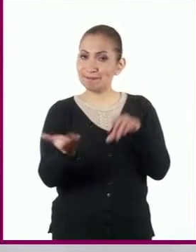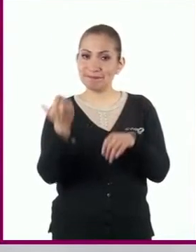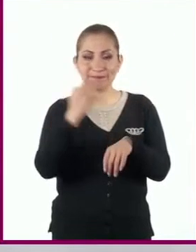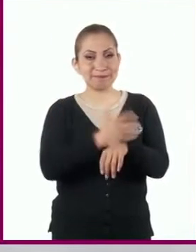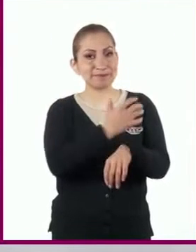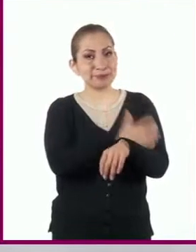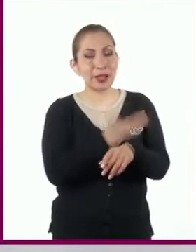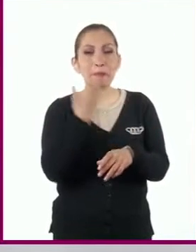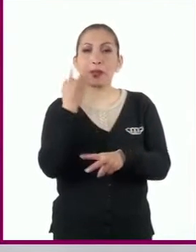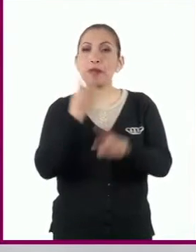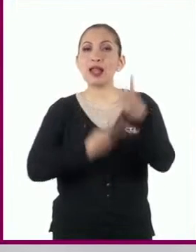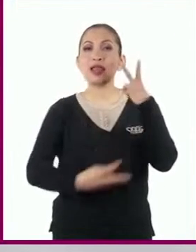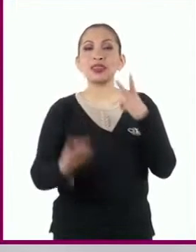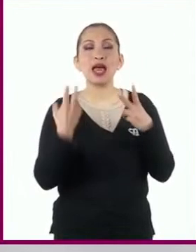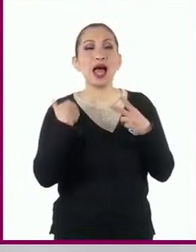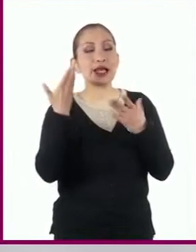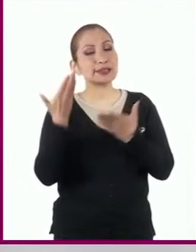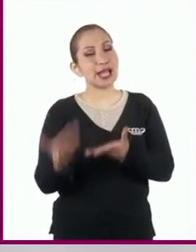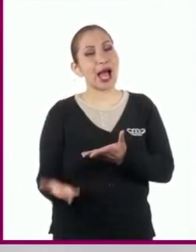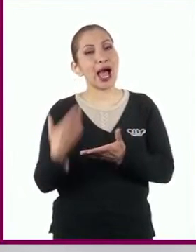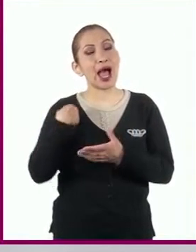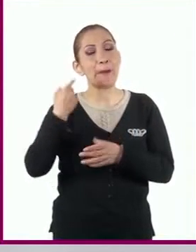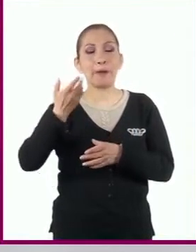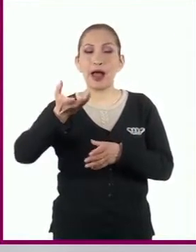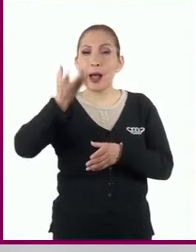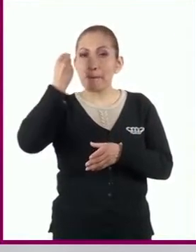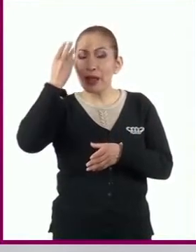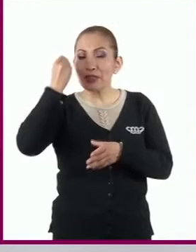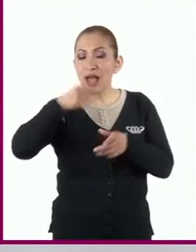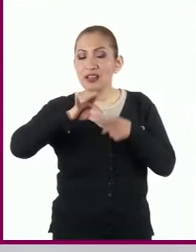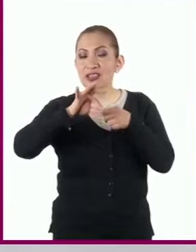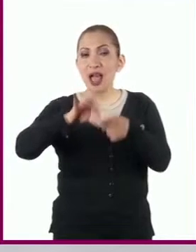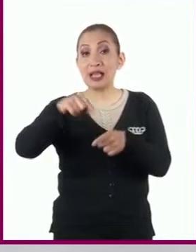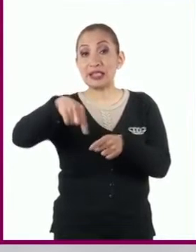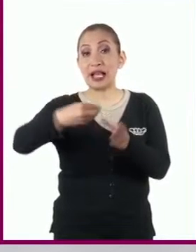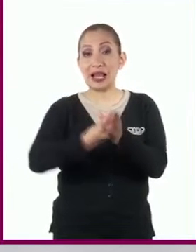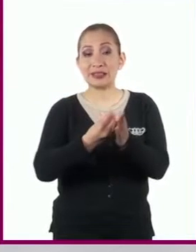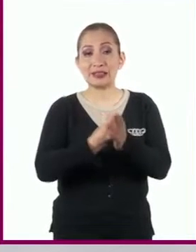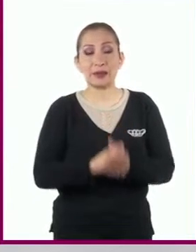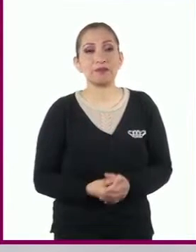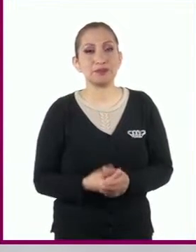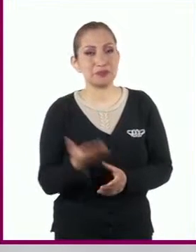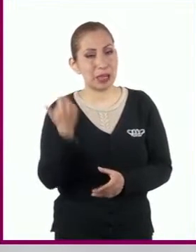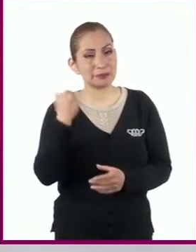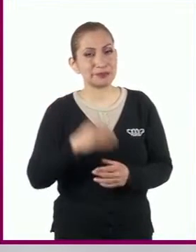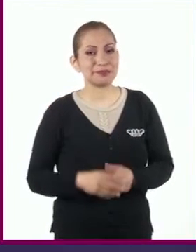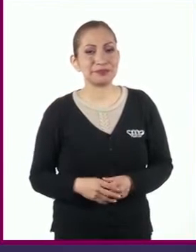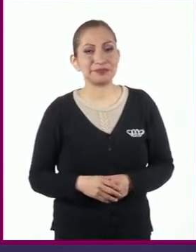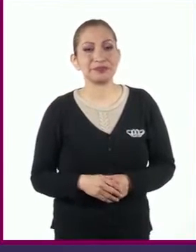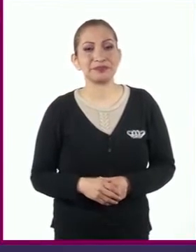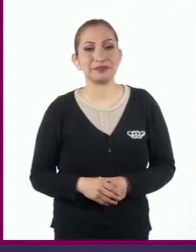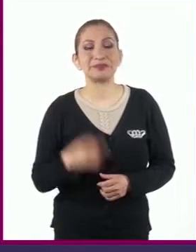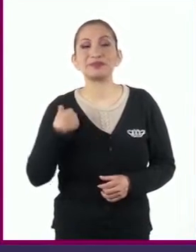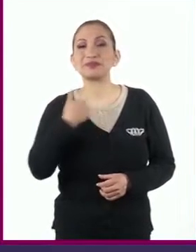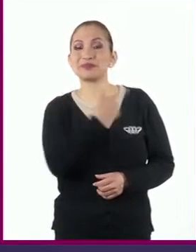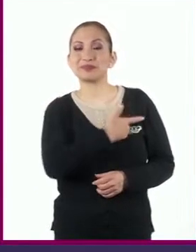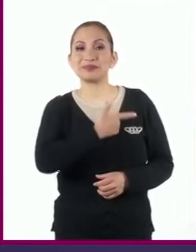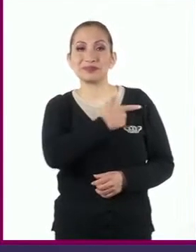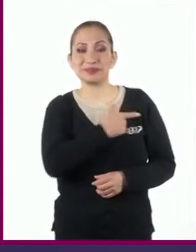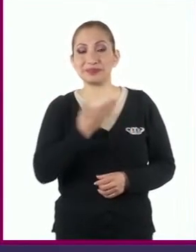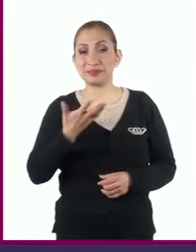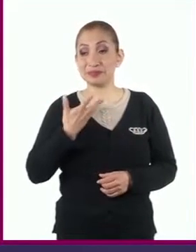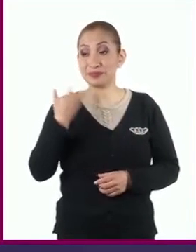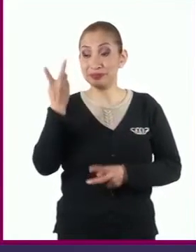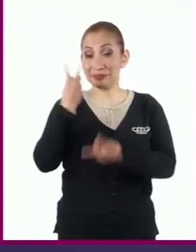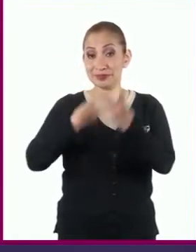Acompáñenme a darle la bienvenida a quien guiará nuestro aprendizaje durante esta sesión. Síganme, por favor. Me da mucho gusto contar